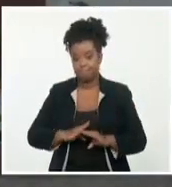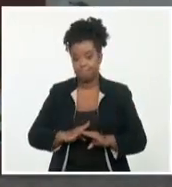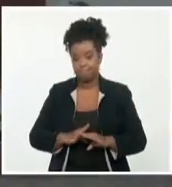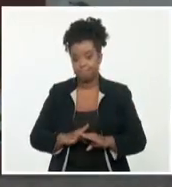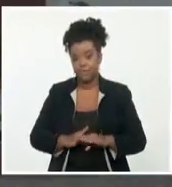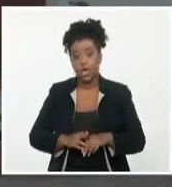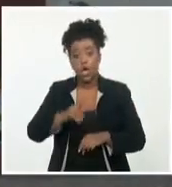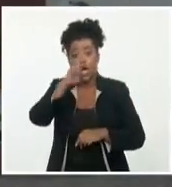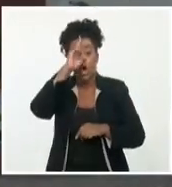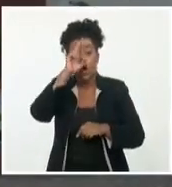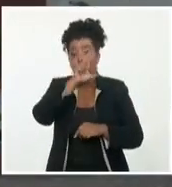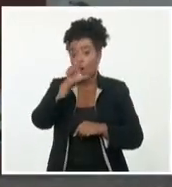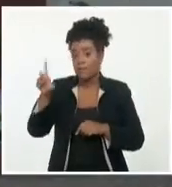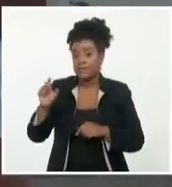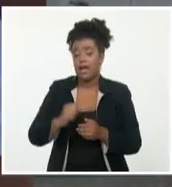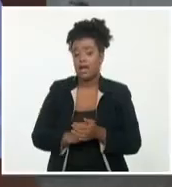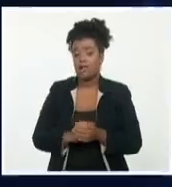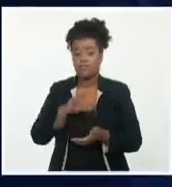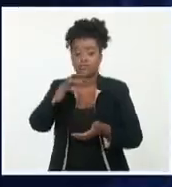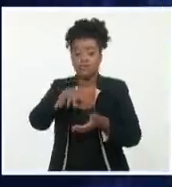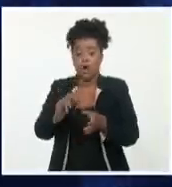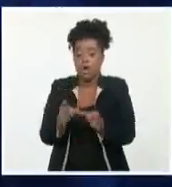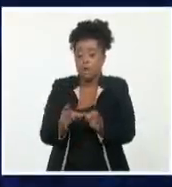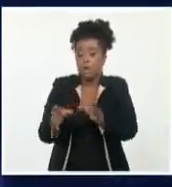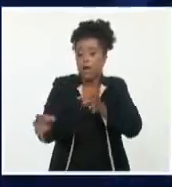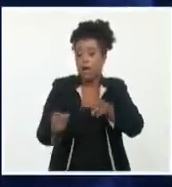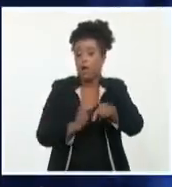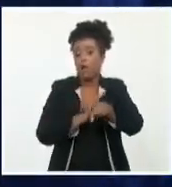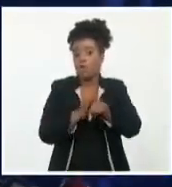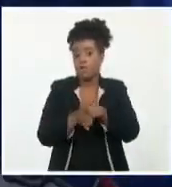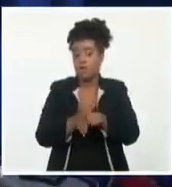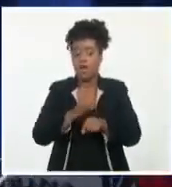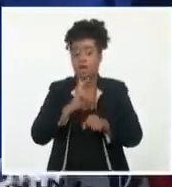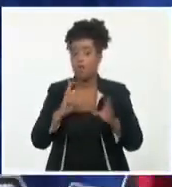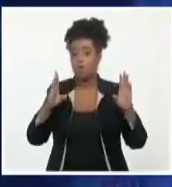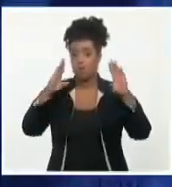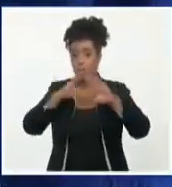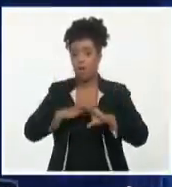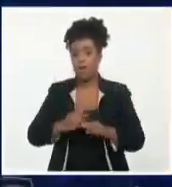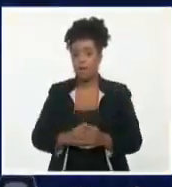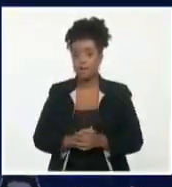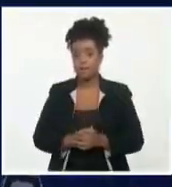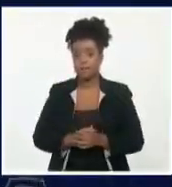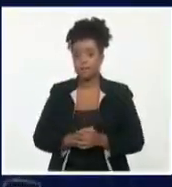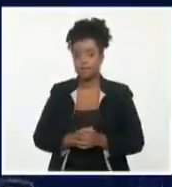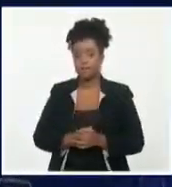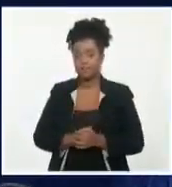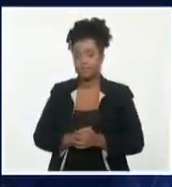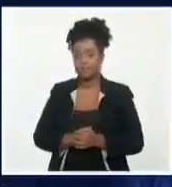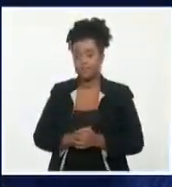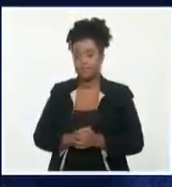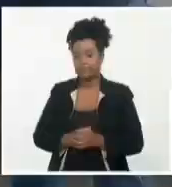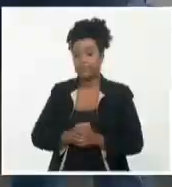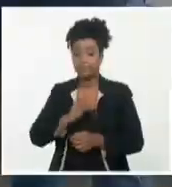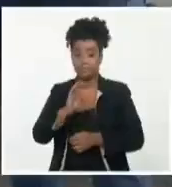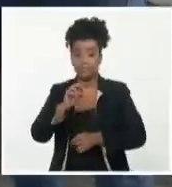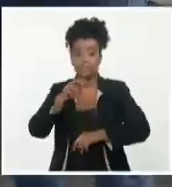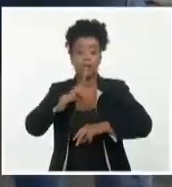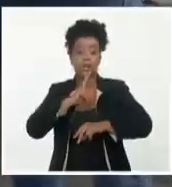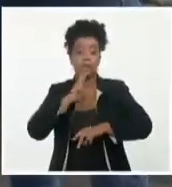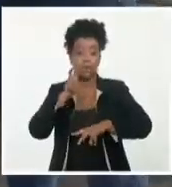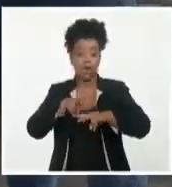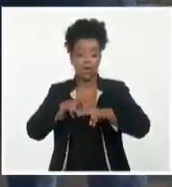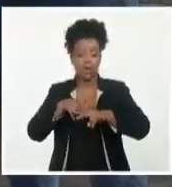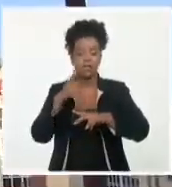Hospitales, centros de aislamiento. Por tal razón, a la base de grandes conductoras pertenecientes a Aguas de La Habana le fue